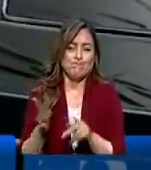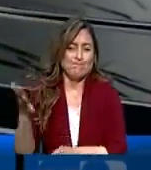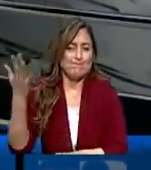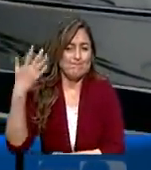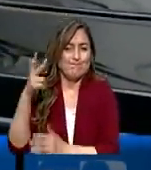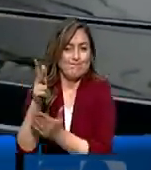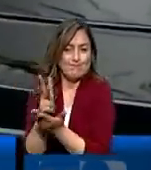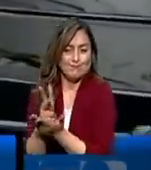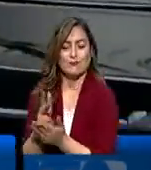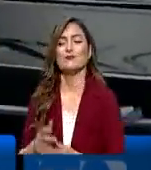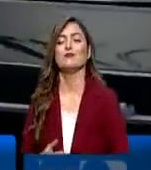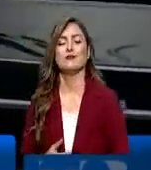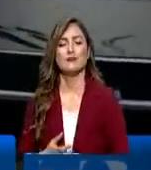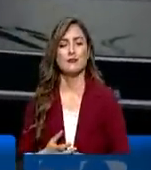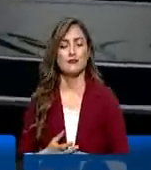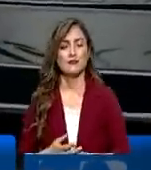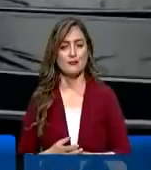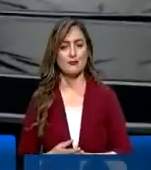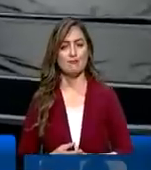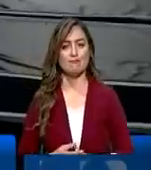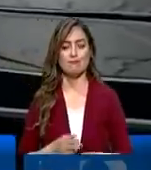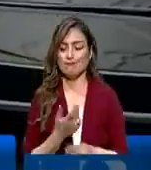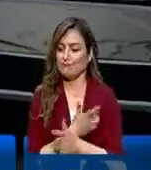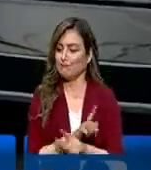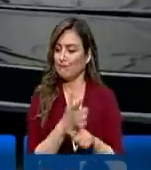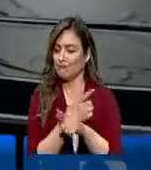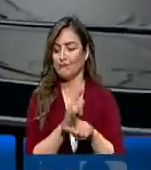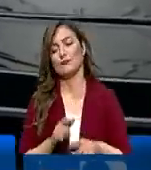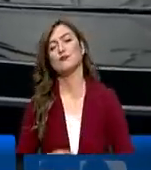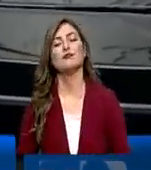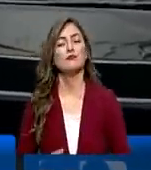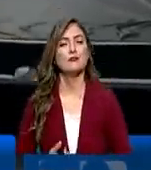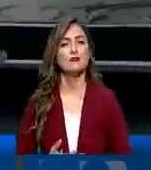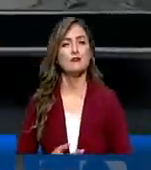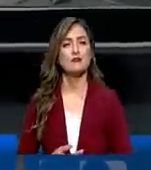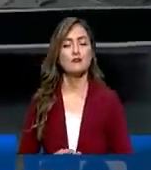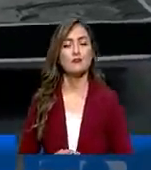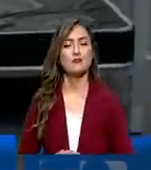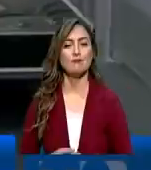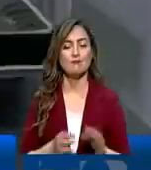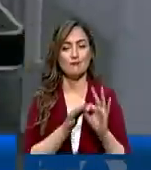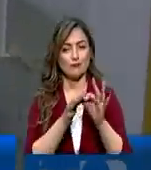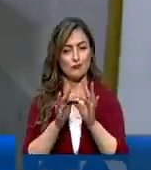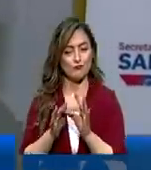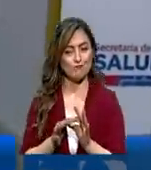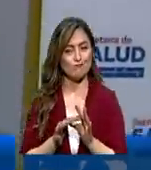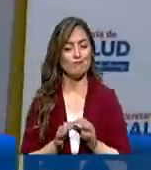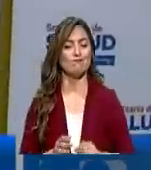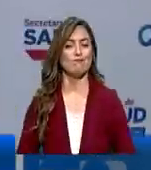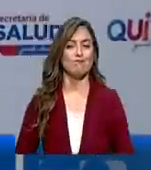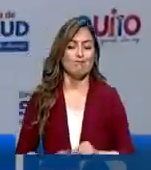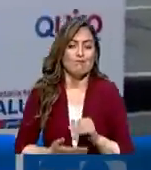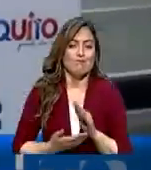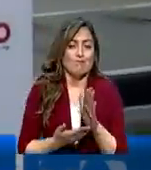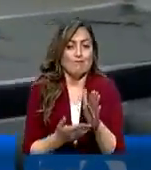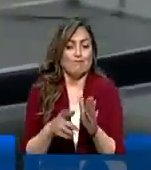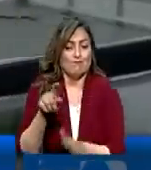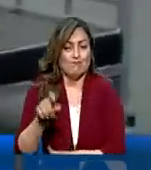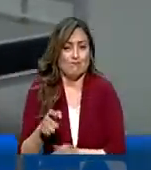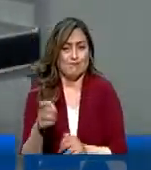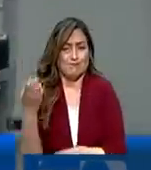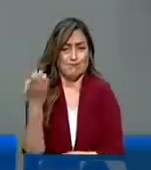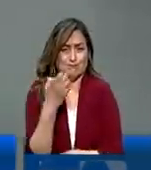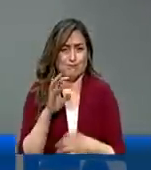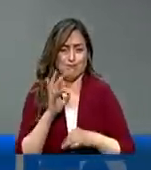terminal, que actualmente está desocupado, estamos habilitándolo para que en caso de ser necesario